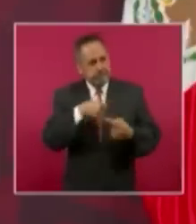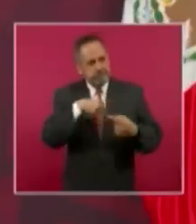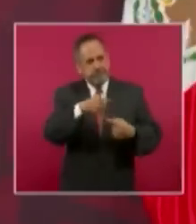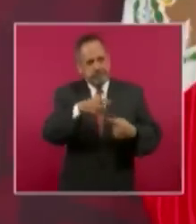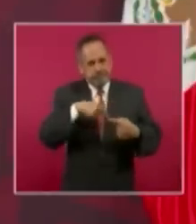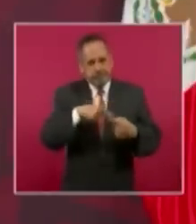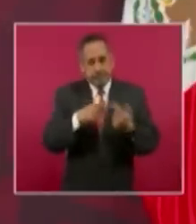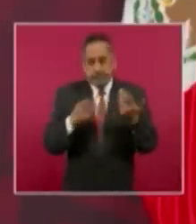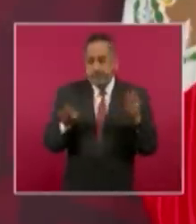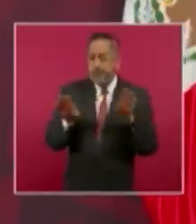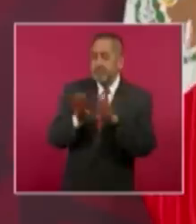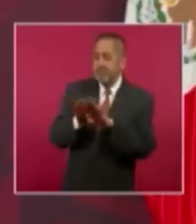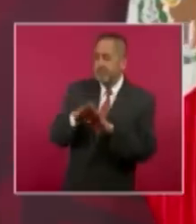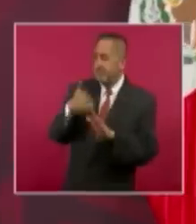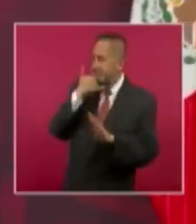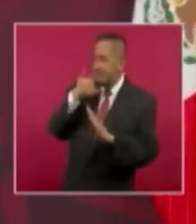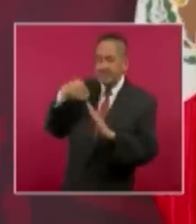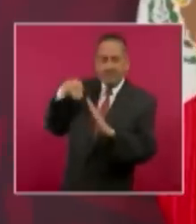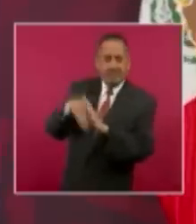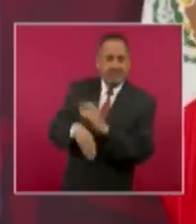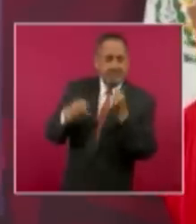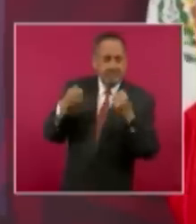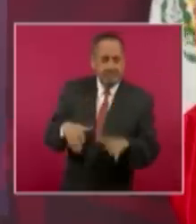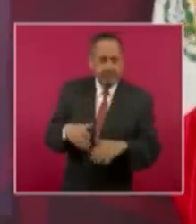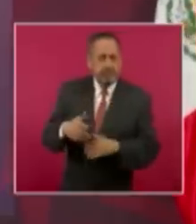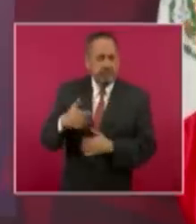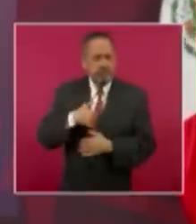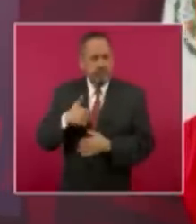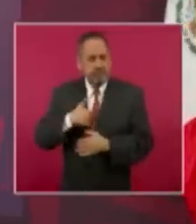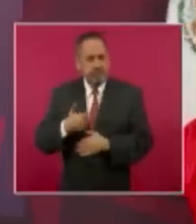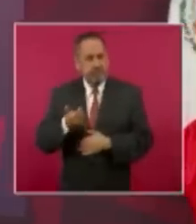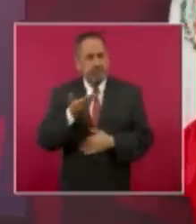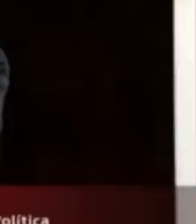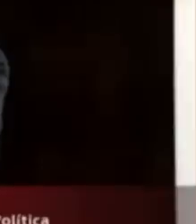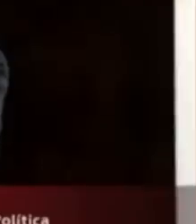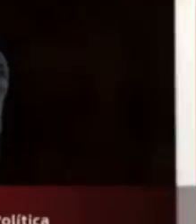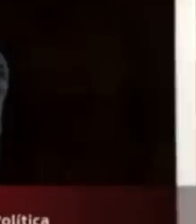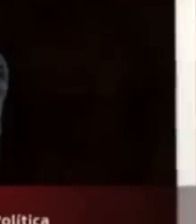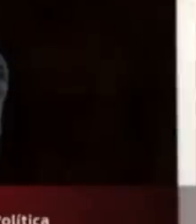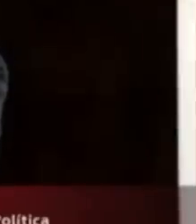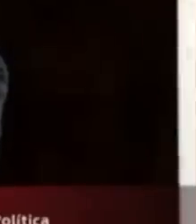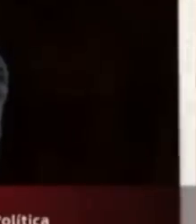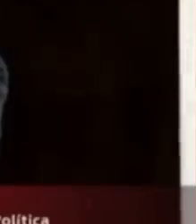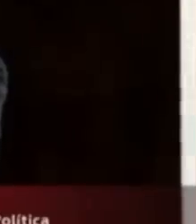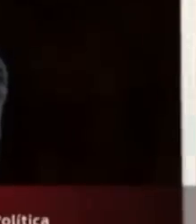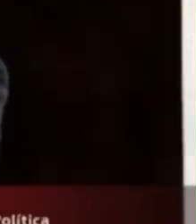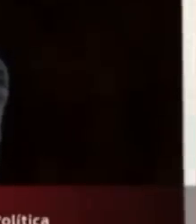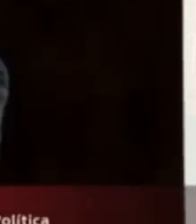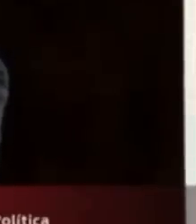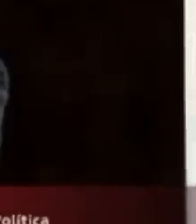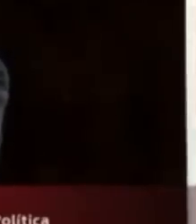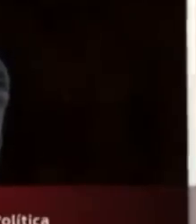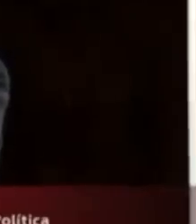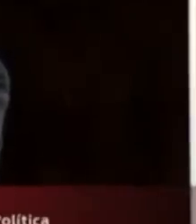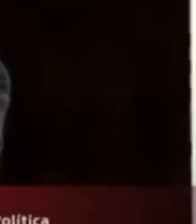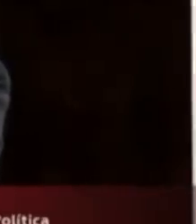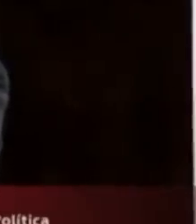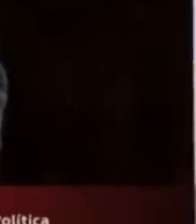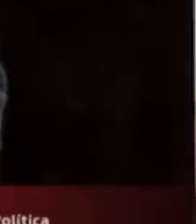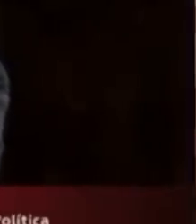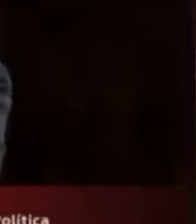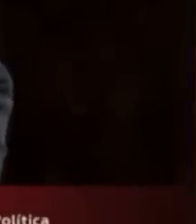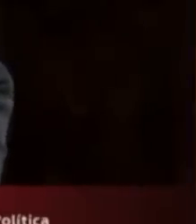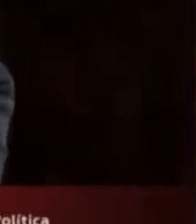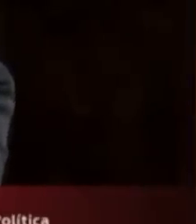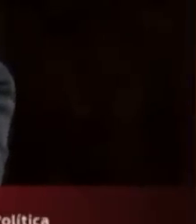Guillermo dales dales el beneficio del tu cariño por lo menos Sí sí digamos que por el tema efectivo no hay ningún problema al respecto